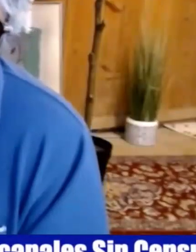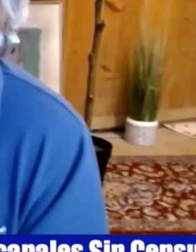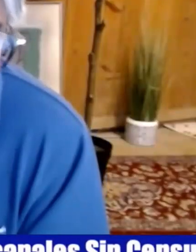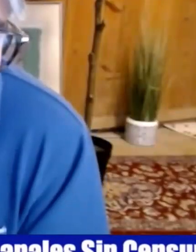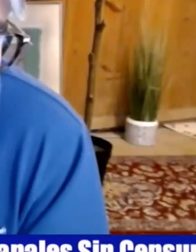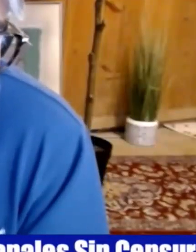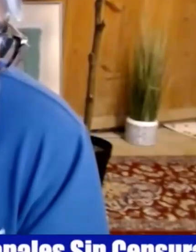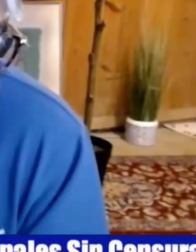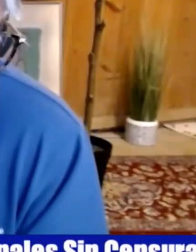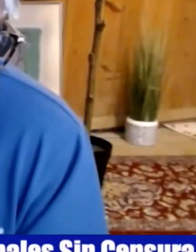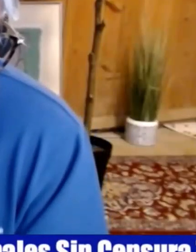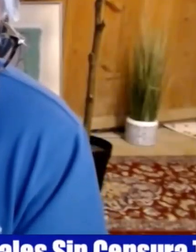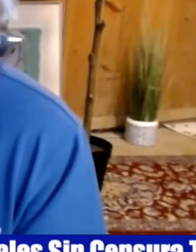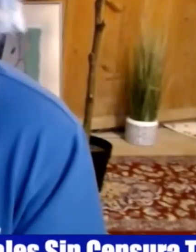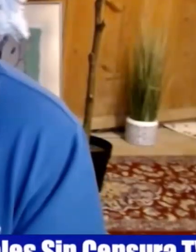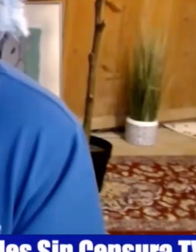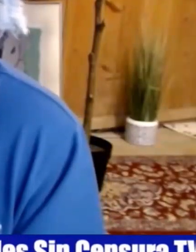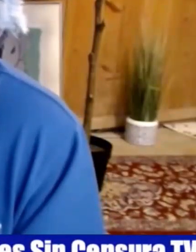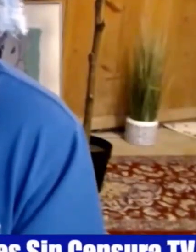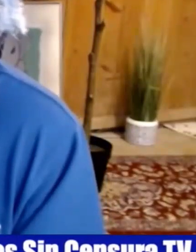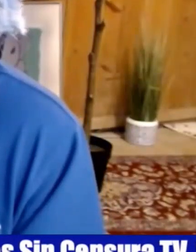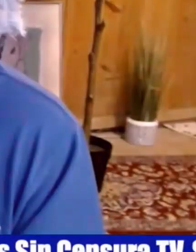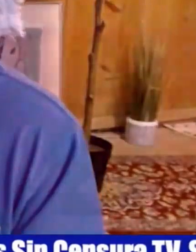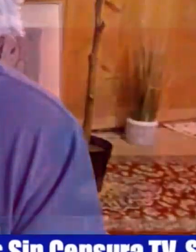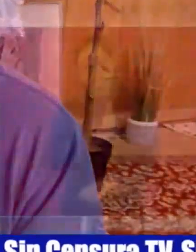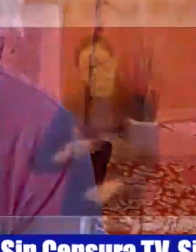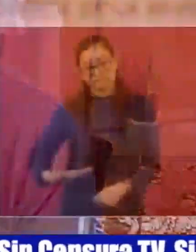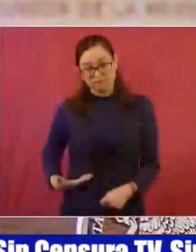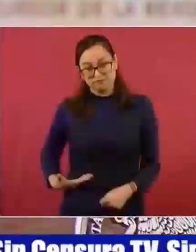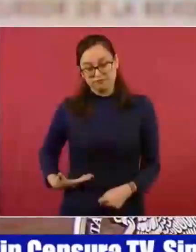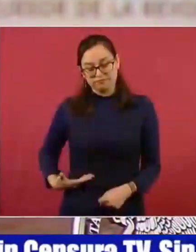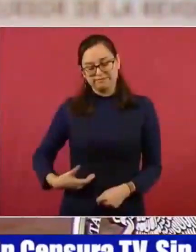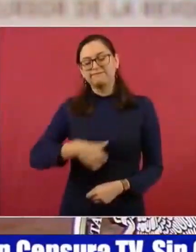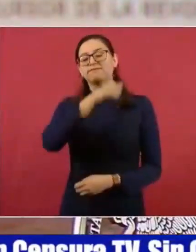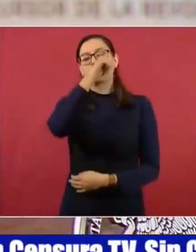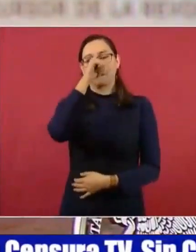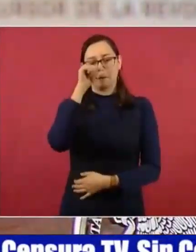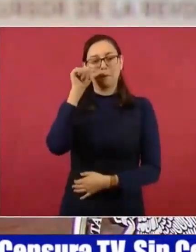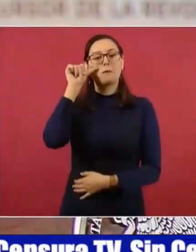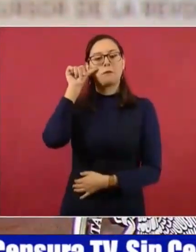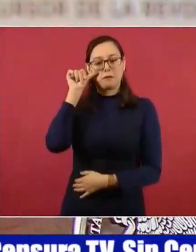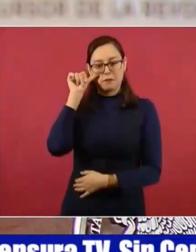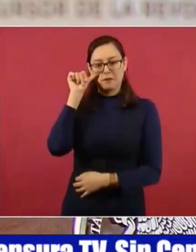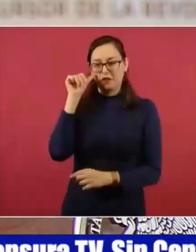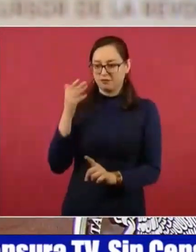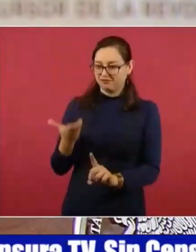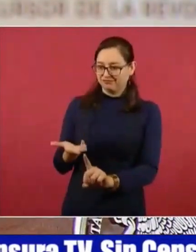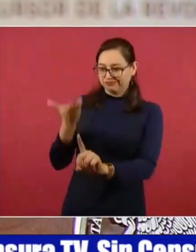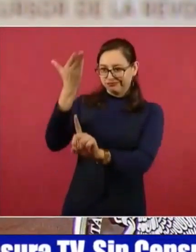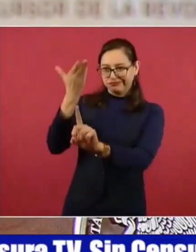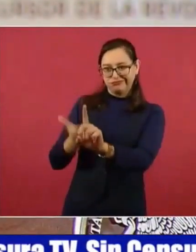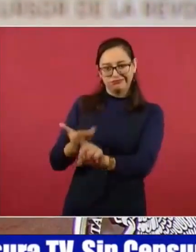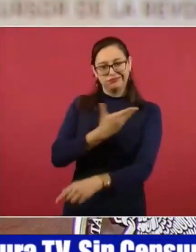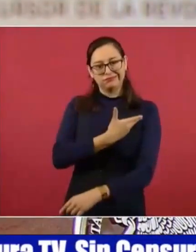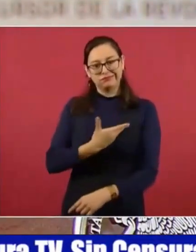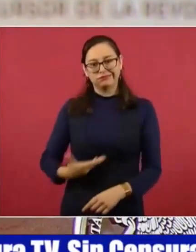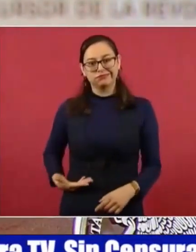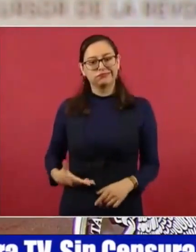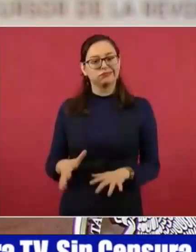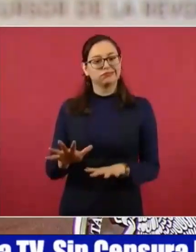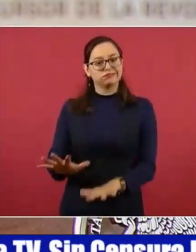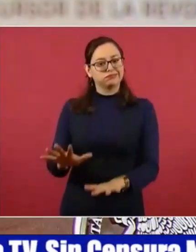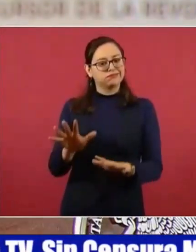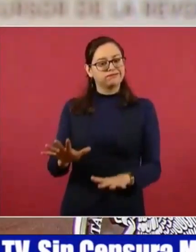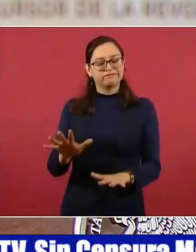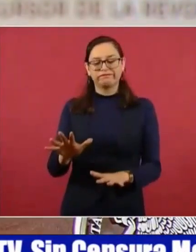adversarios del mismo presidente López Obrador han tratado de minimizar este arresto, el arresto de Rafael Caro Quintero. Se ha